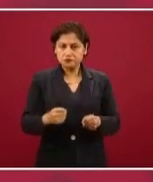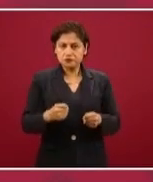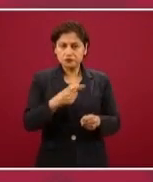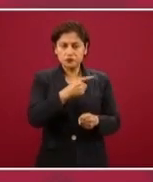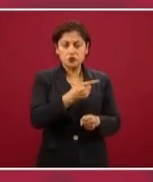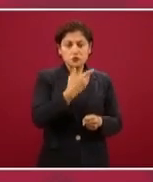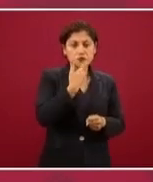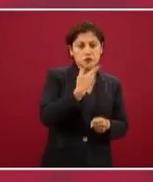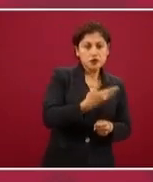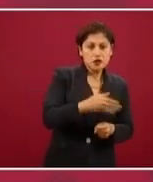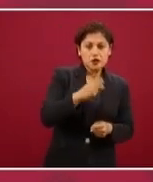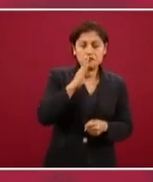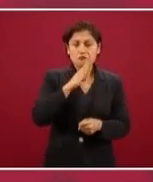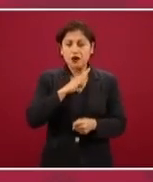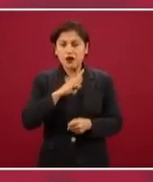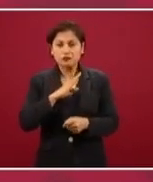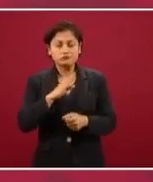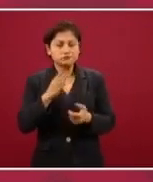otro.